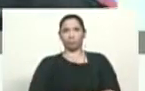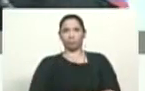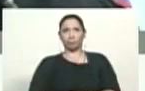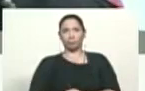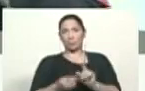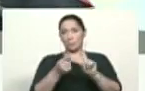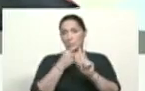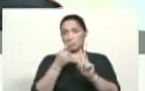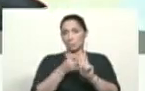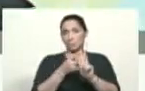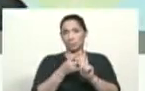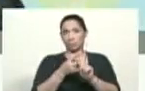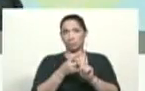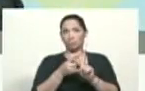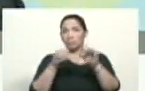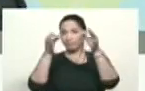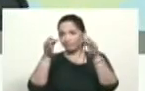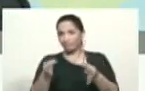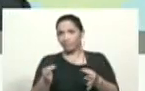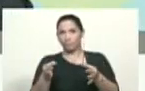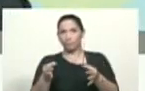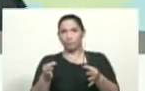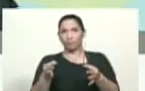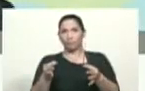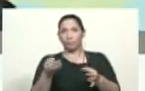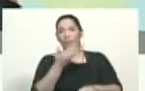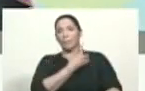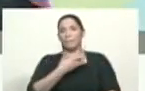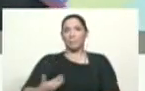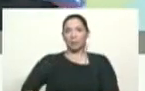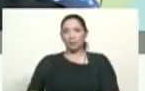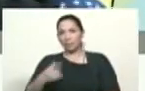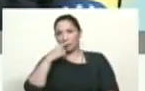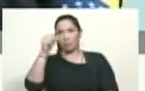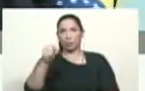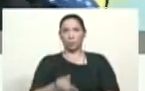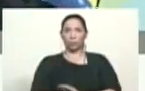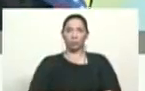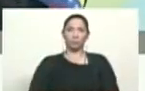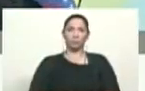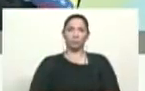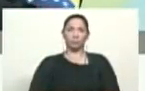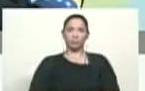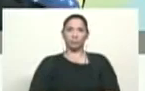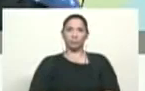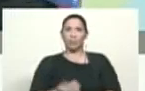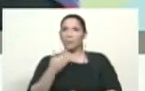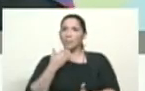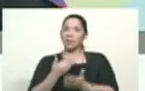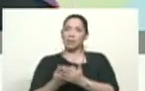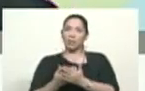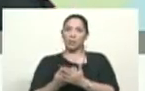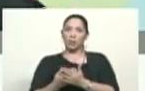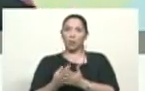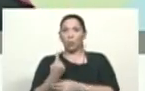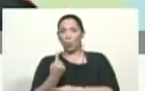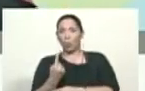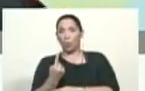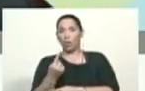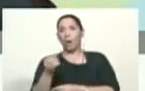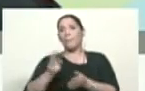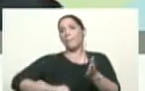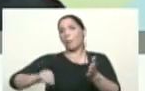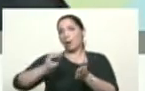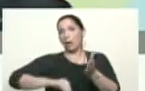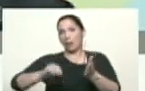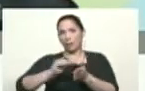fundamentales. Una, que efectivamente el presidente Nicolás Maduro había pedido, no una, sino varias veces, eso lo agrego